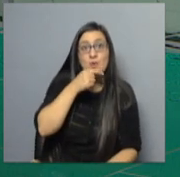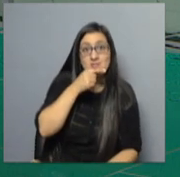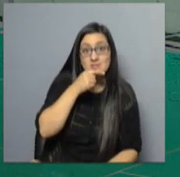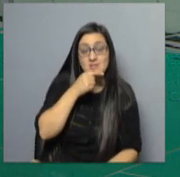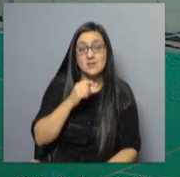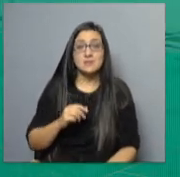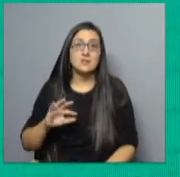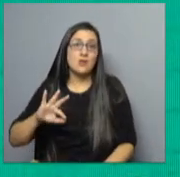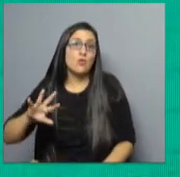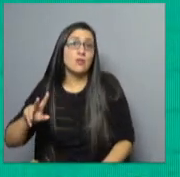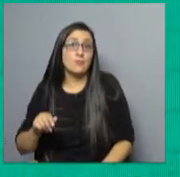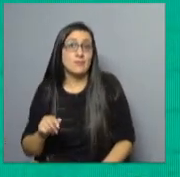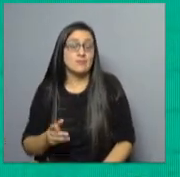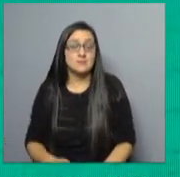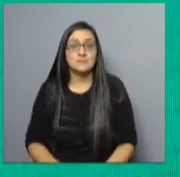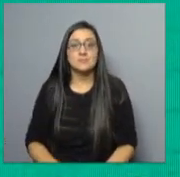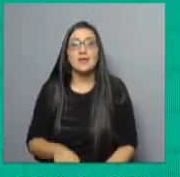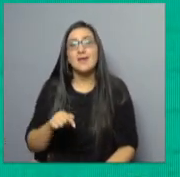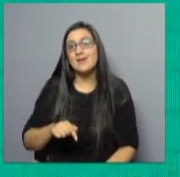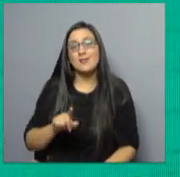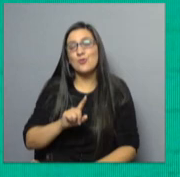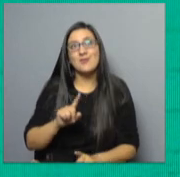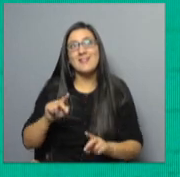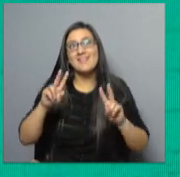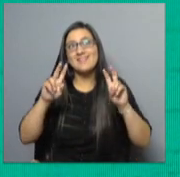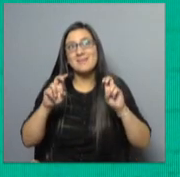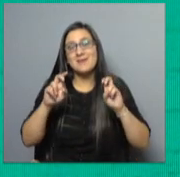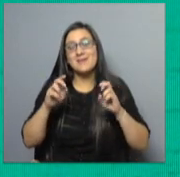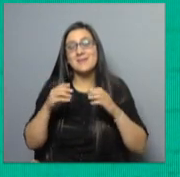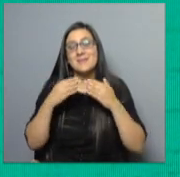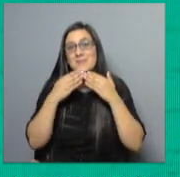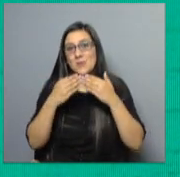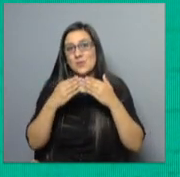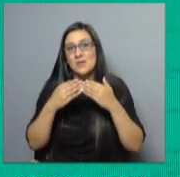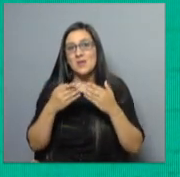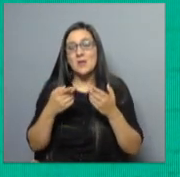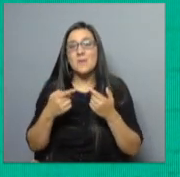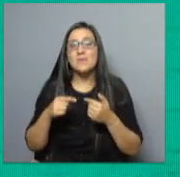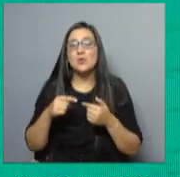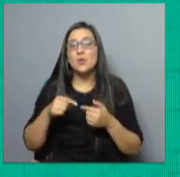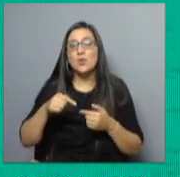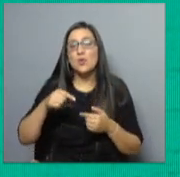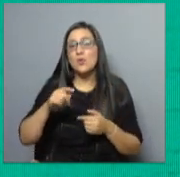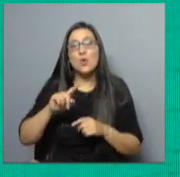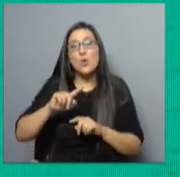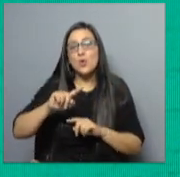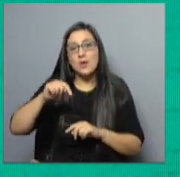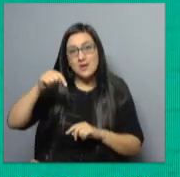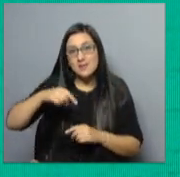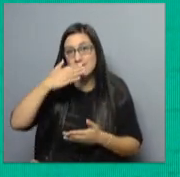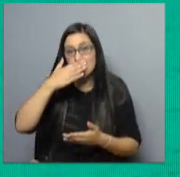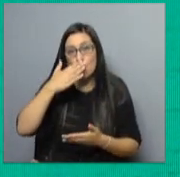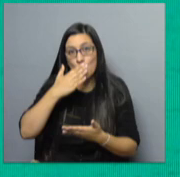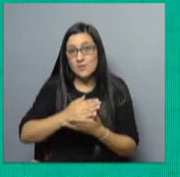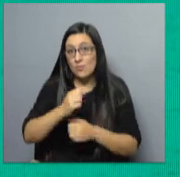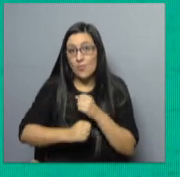conciliación lo pongo acá no era el tema central de la pregunta pero de alguna manera viene es decir no ha muerto a policías en este año que